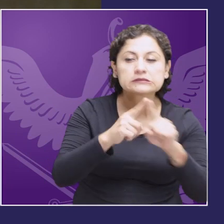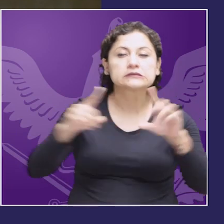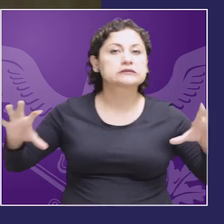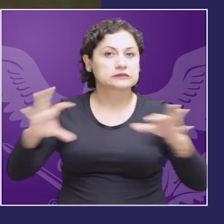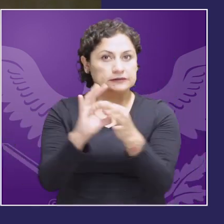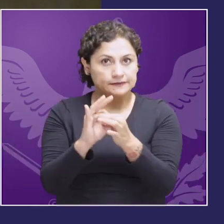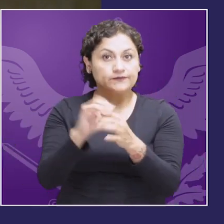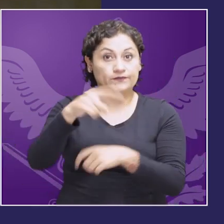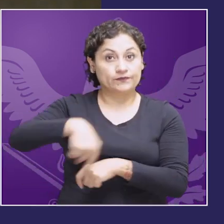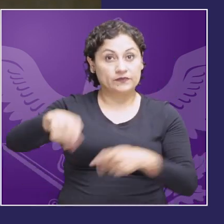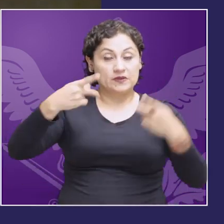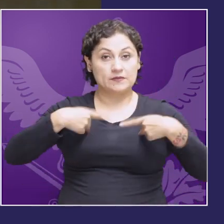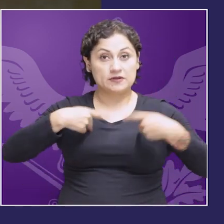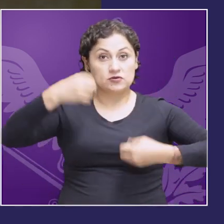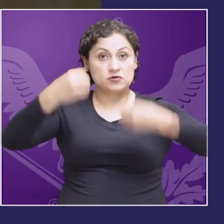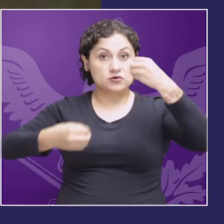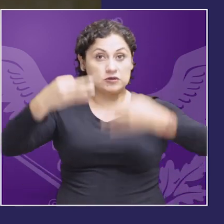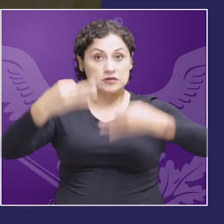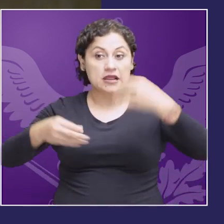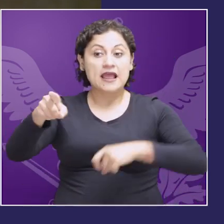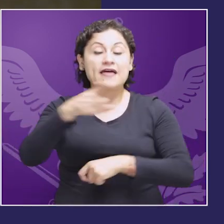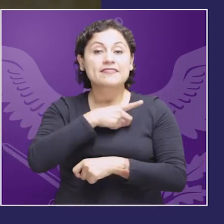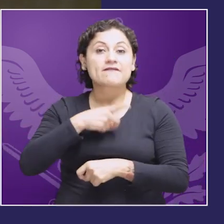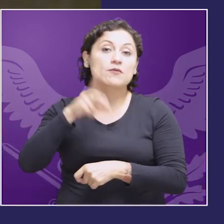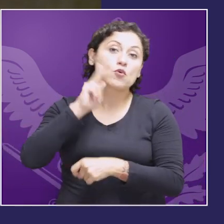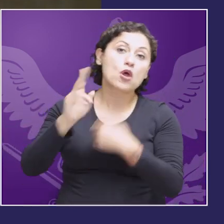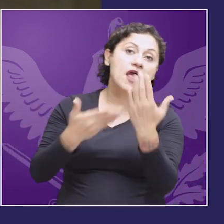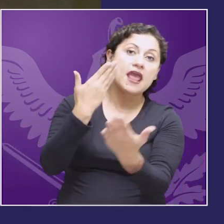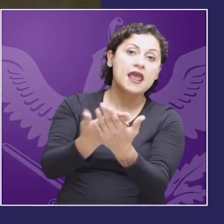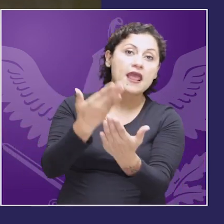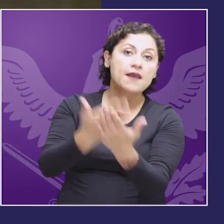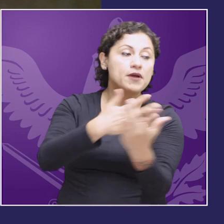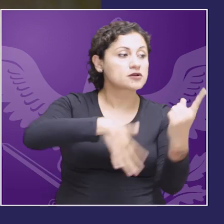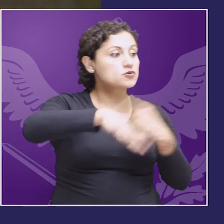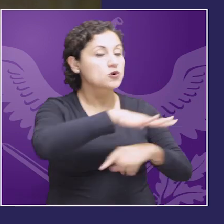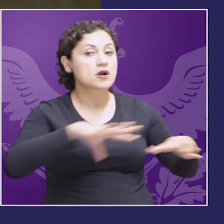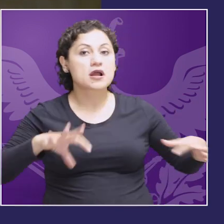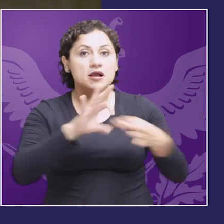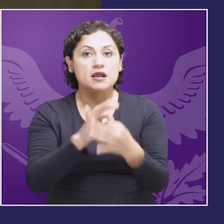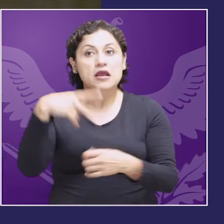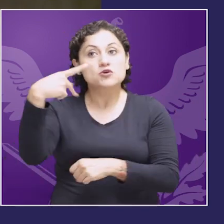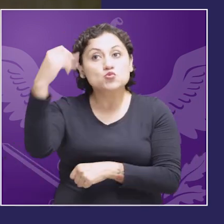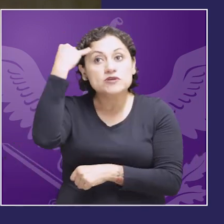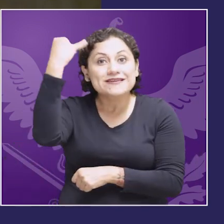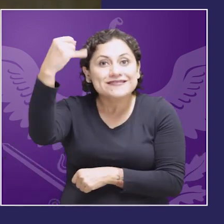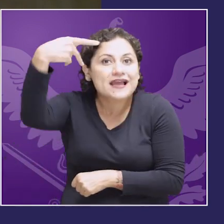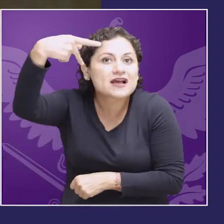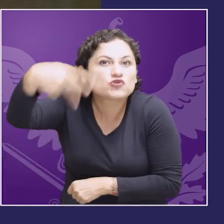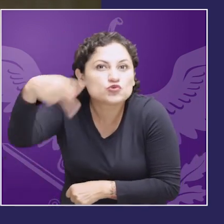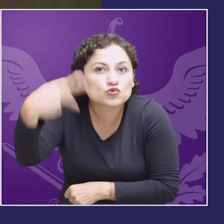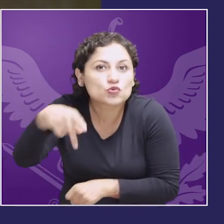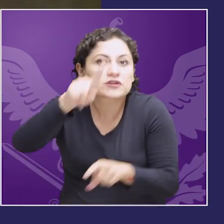desigualdades subyacentes. Tienen que tener la capacidad de entender las pruebas en un contexto, tienen que tener la capacidad